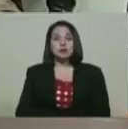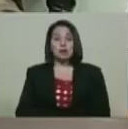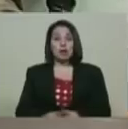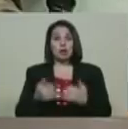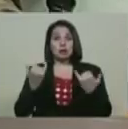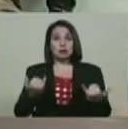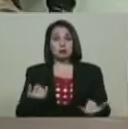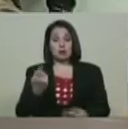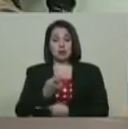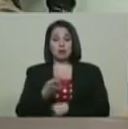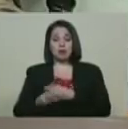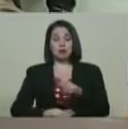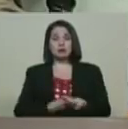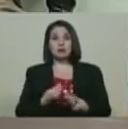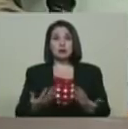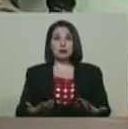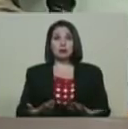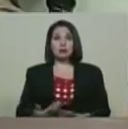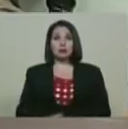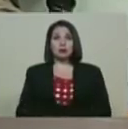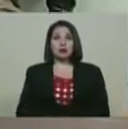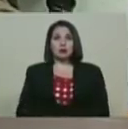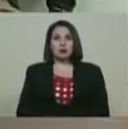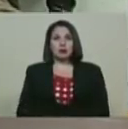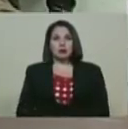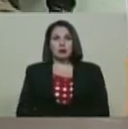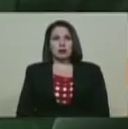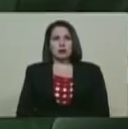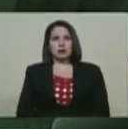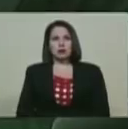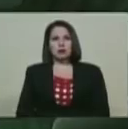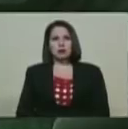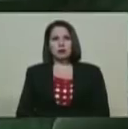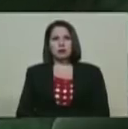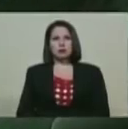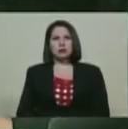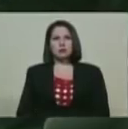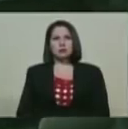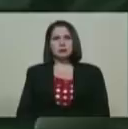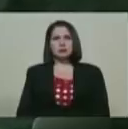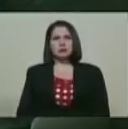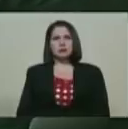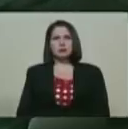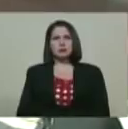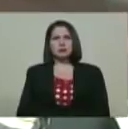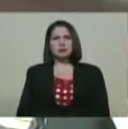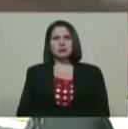inmediato. La ley de precios acordados, ejecutarlo ampliamente,